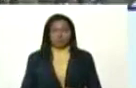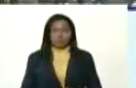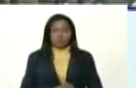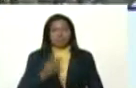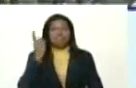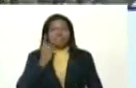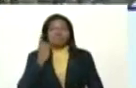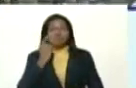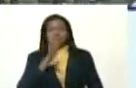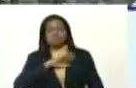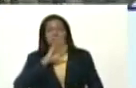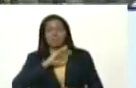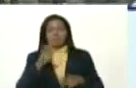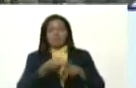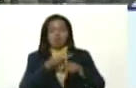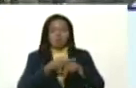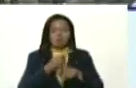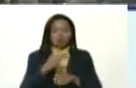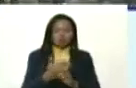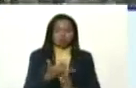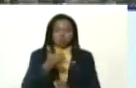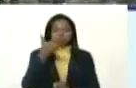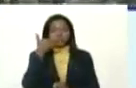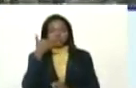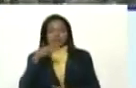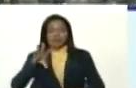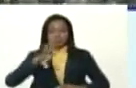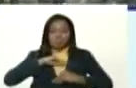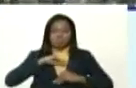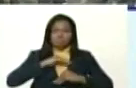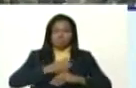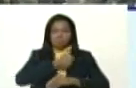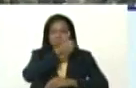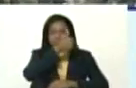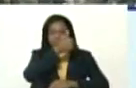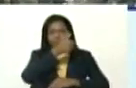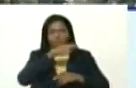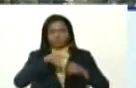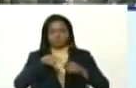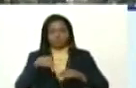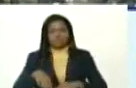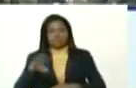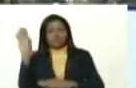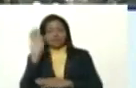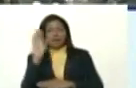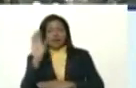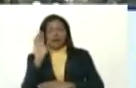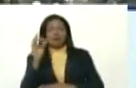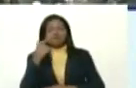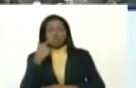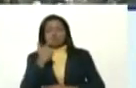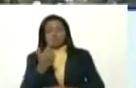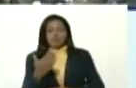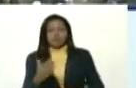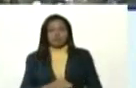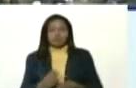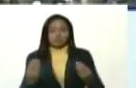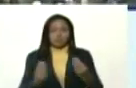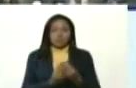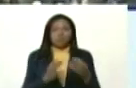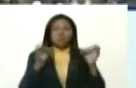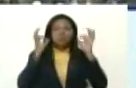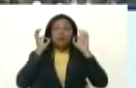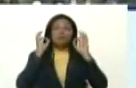un cargo de gobierno. Lo llamé para que asumiera la jefatura de gobierno del Distrito Capital. Y junto a Erika